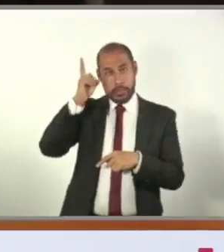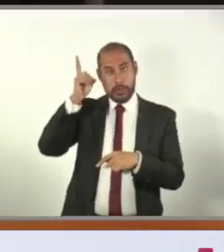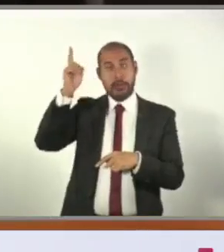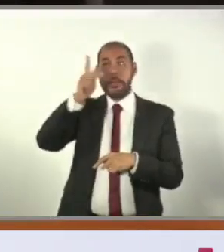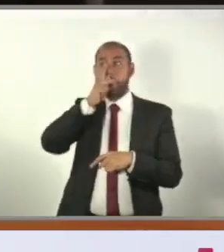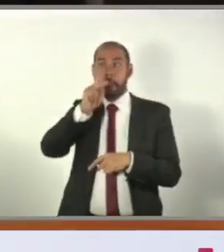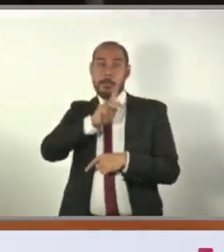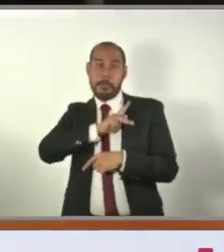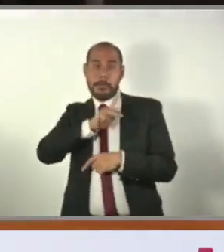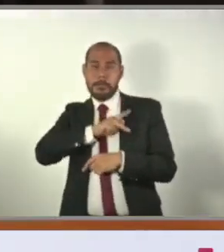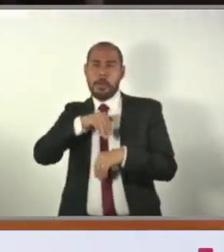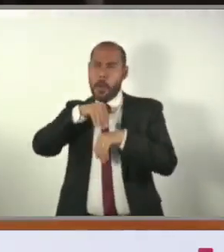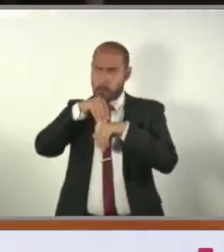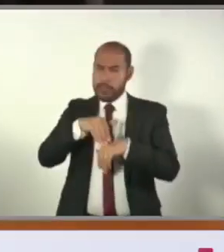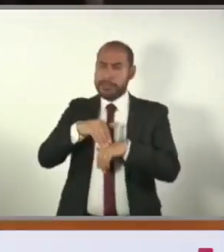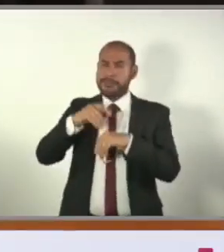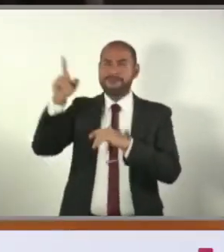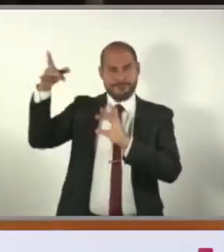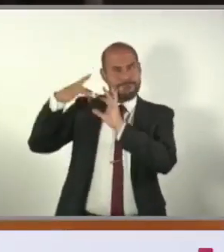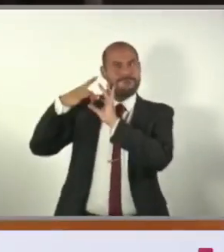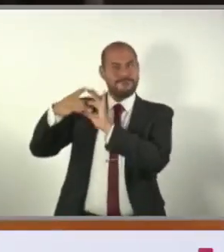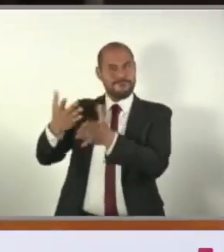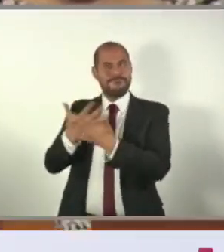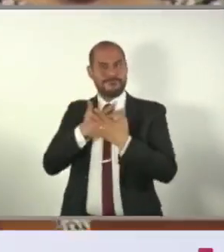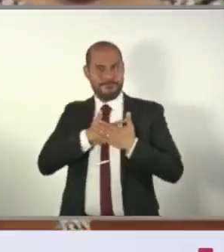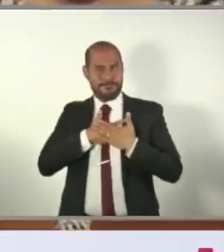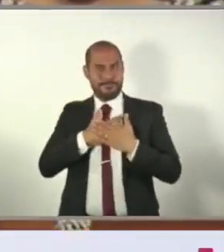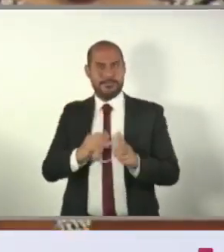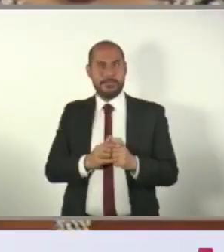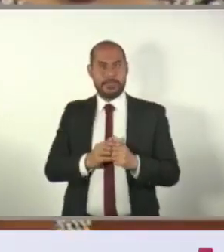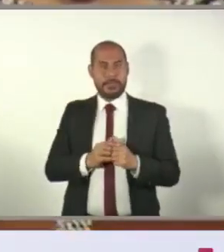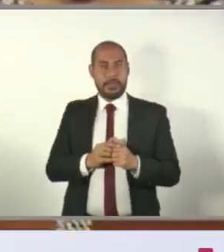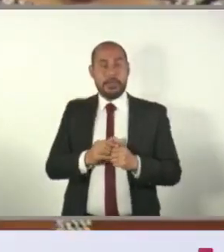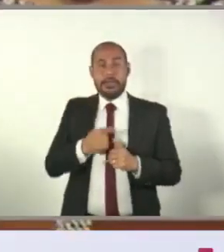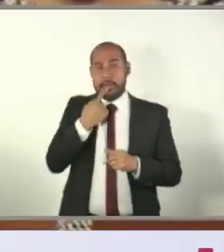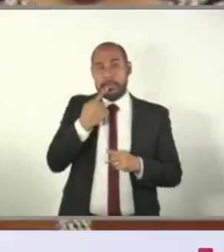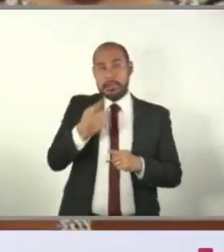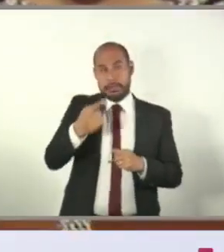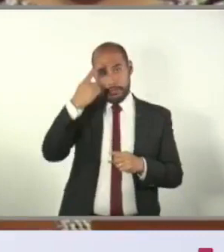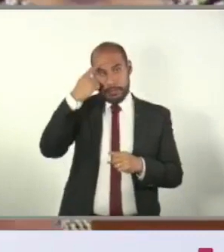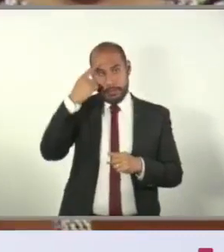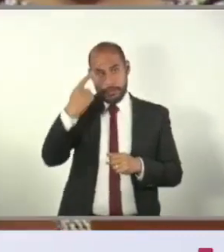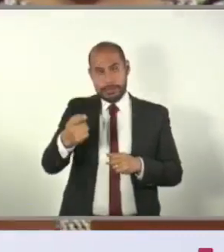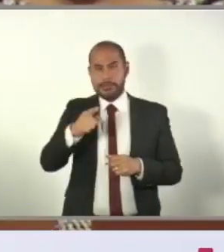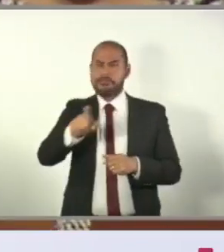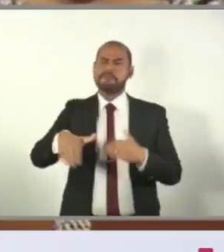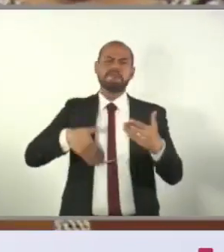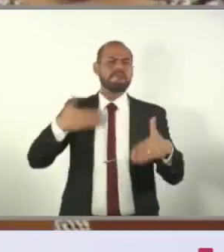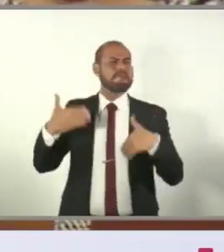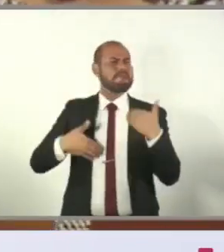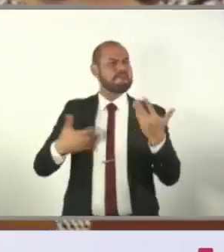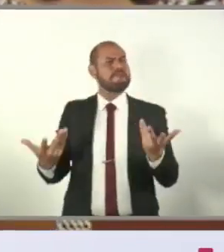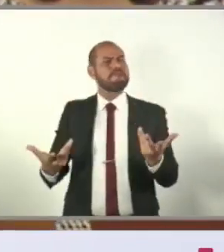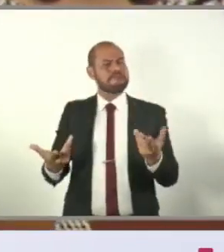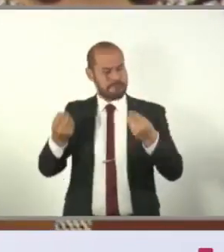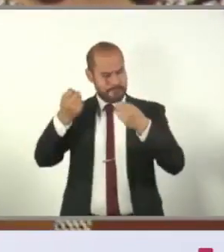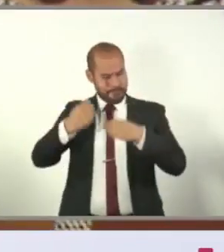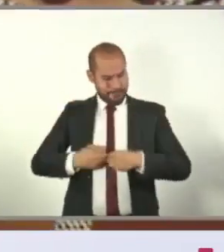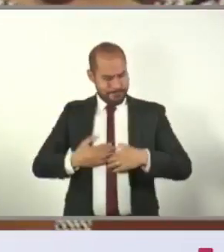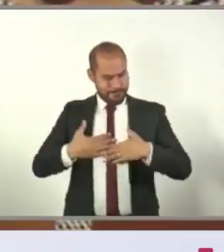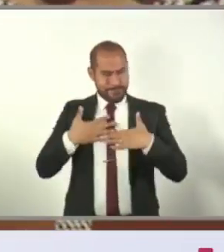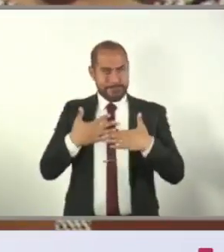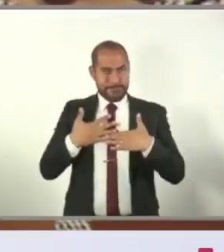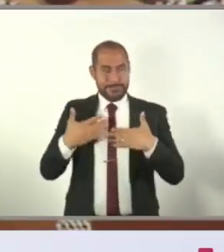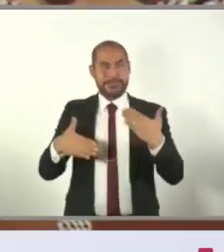Padre y permanezco en su amor. Les he dicho esto para que mi alegría esté con ustedes y su alegría